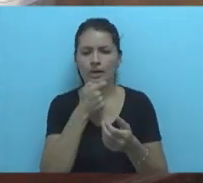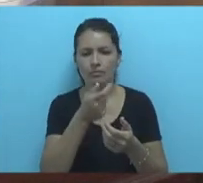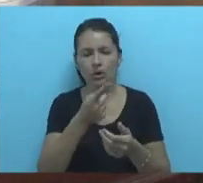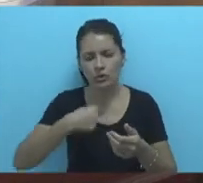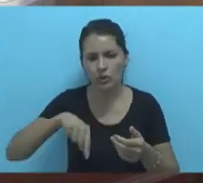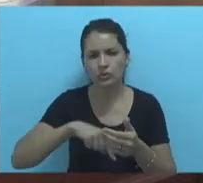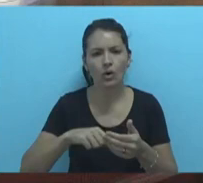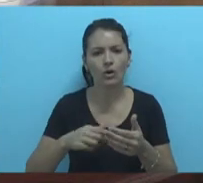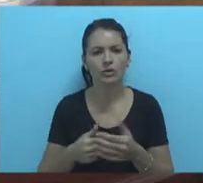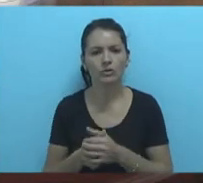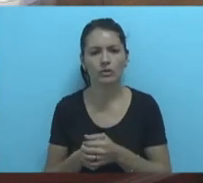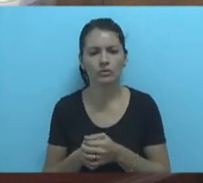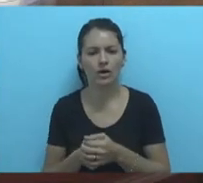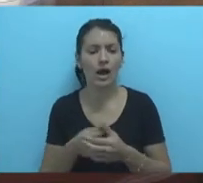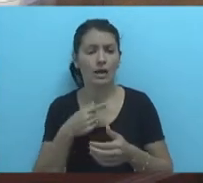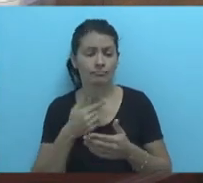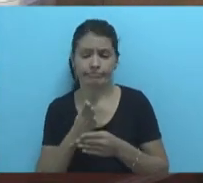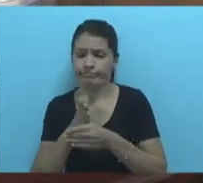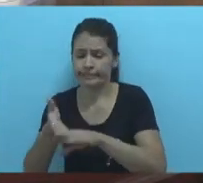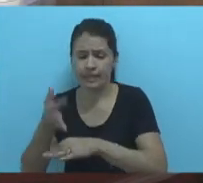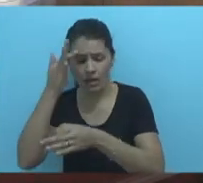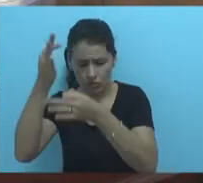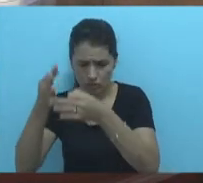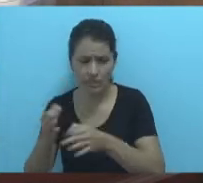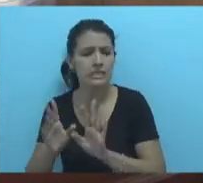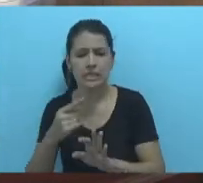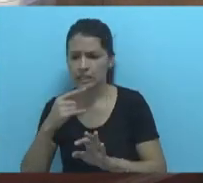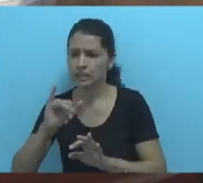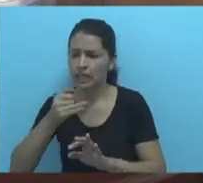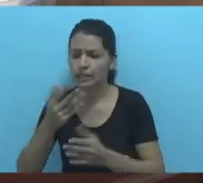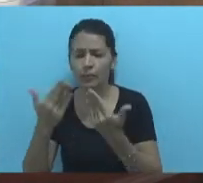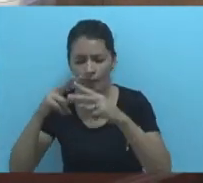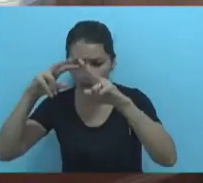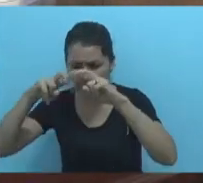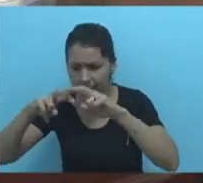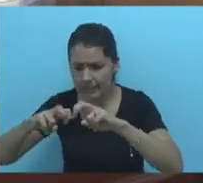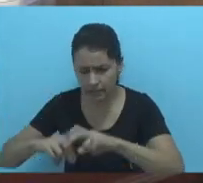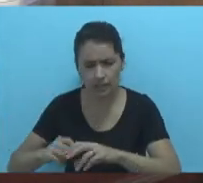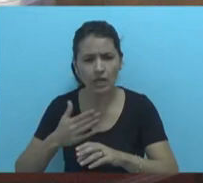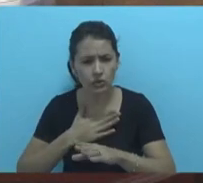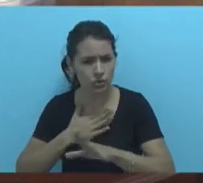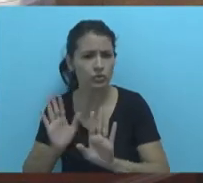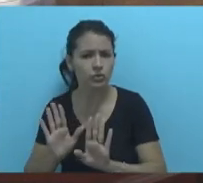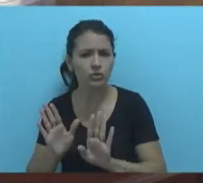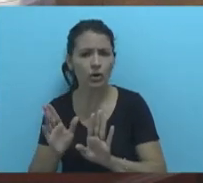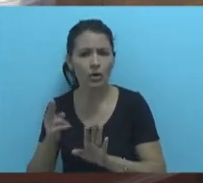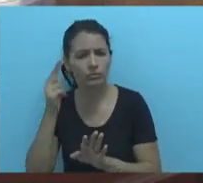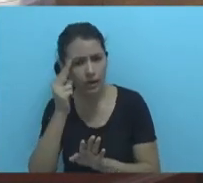como legisladores a disposición de la justicia y someternos a los procedimientos y las leyes que rigen a toda la